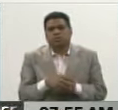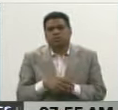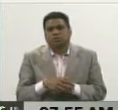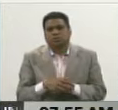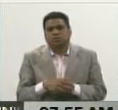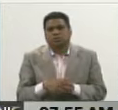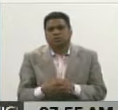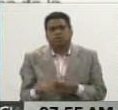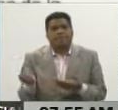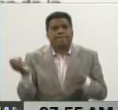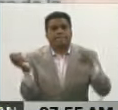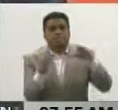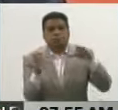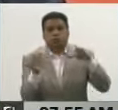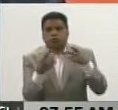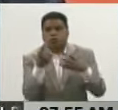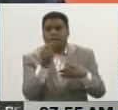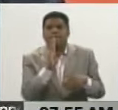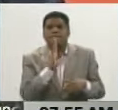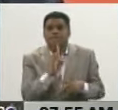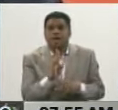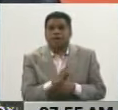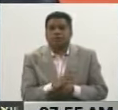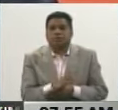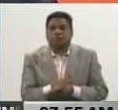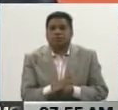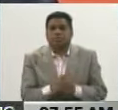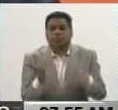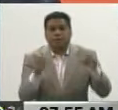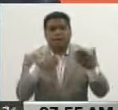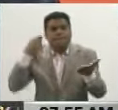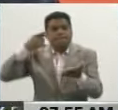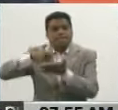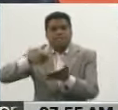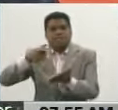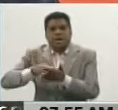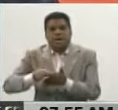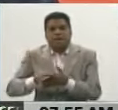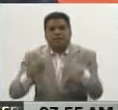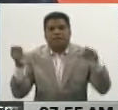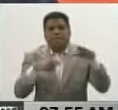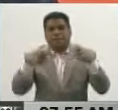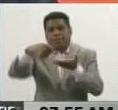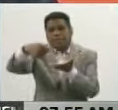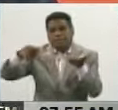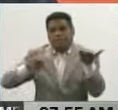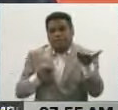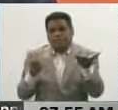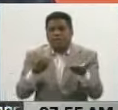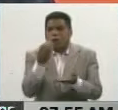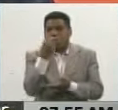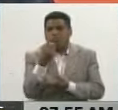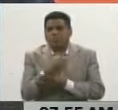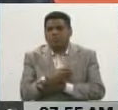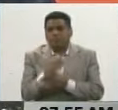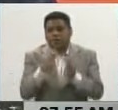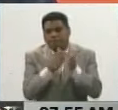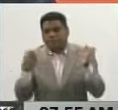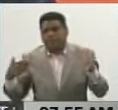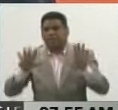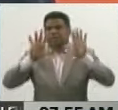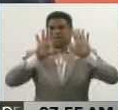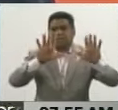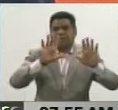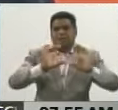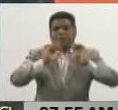ABEC todos los recursos financieros para que cancelen el aumento del ticket de alimentación. Así. Y a partir del 10